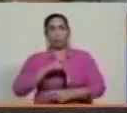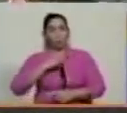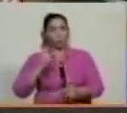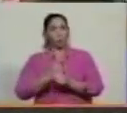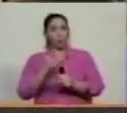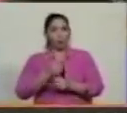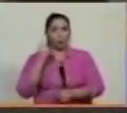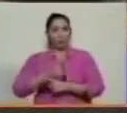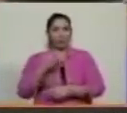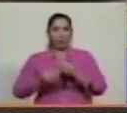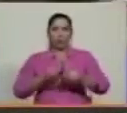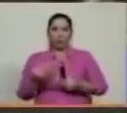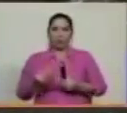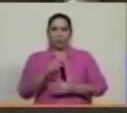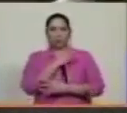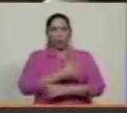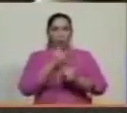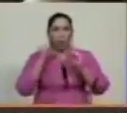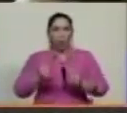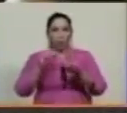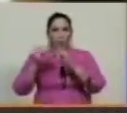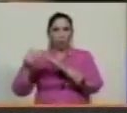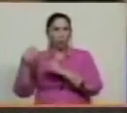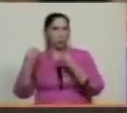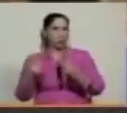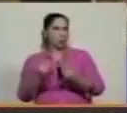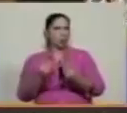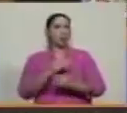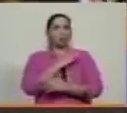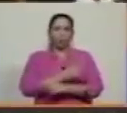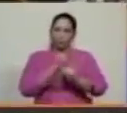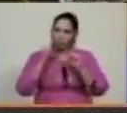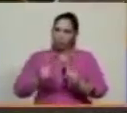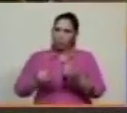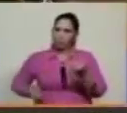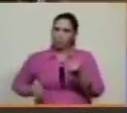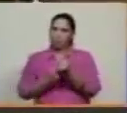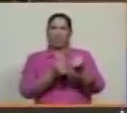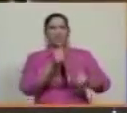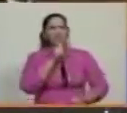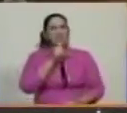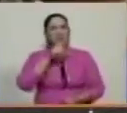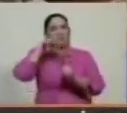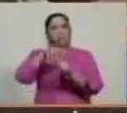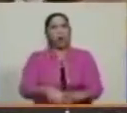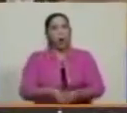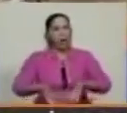nosotros. Entonces, fortalezcamos las comunas, fortalecemos las bases. ¿Quién va a tumbar ese edificio?